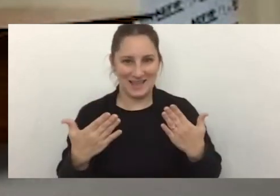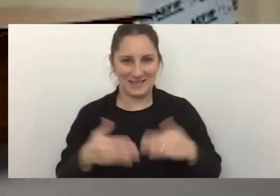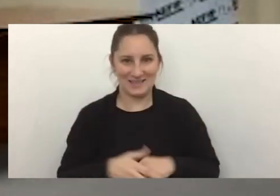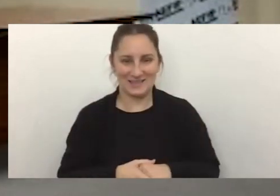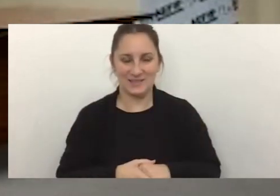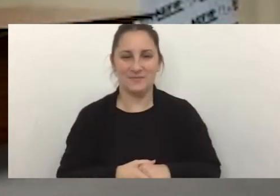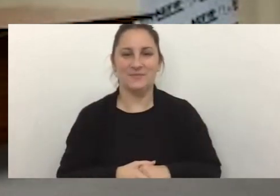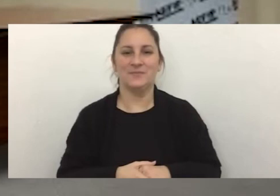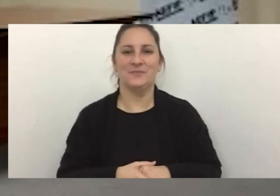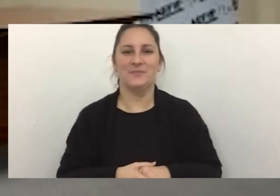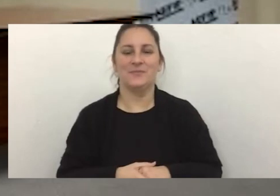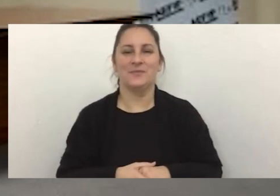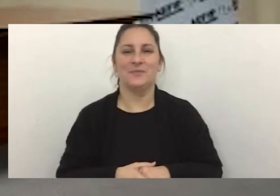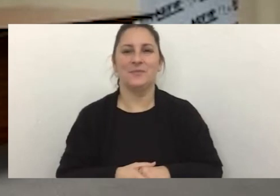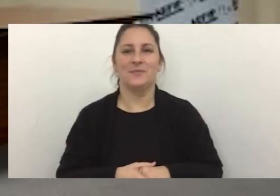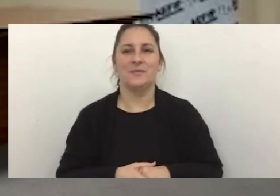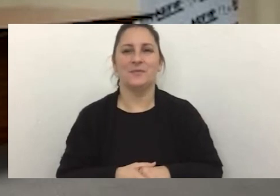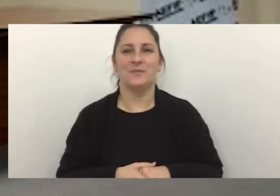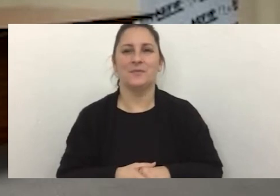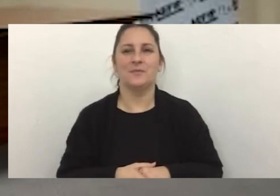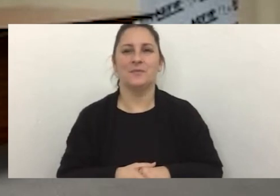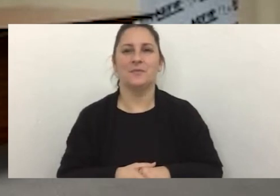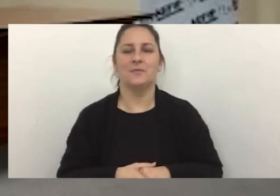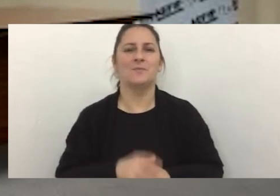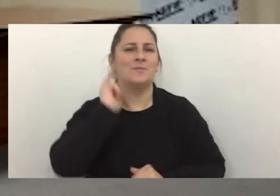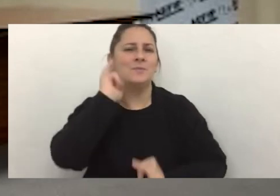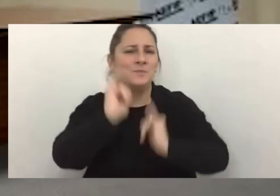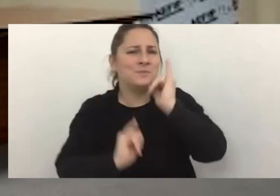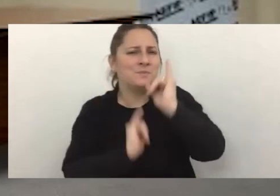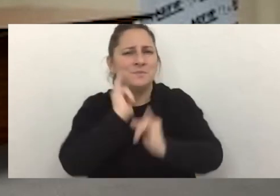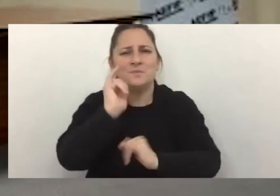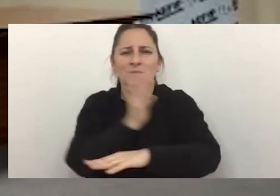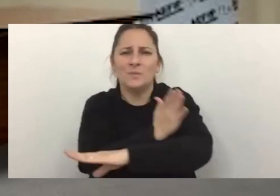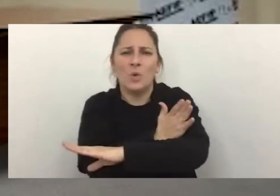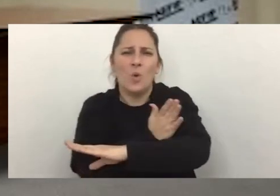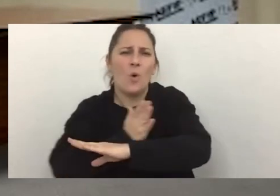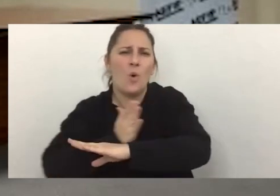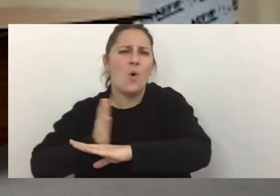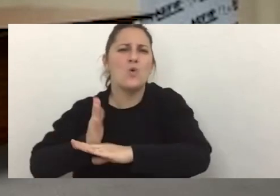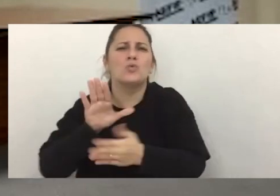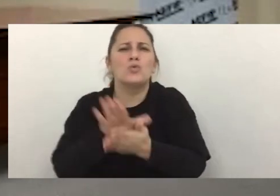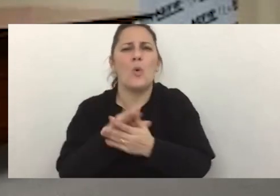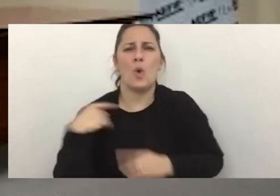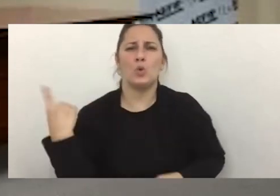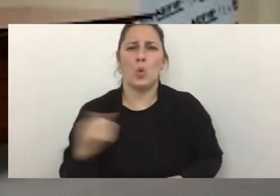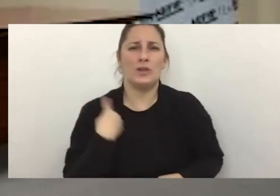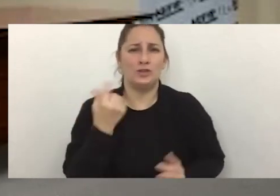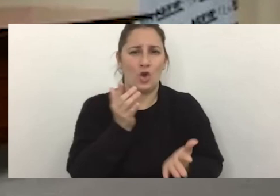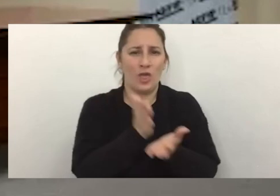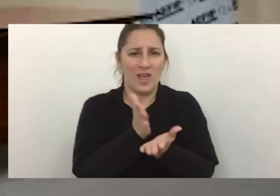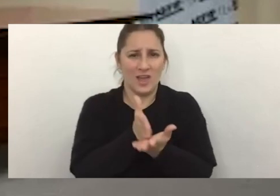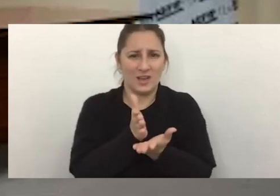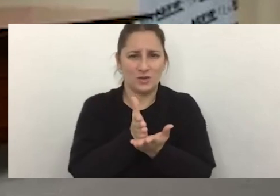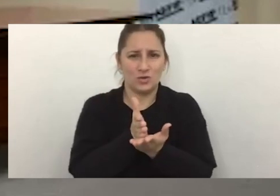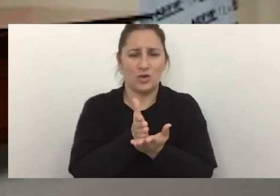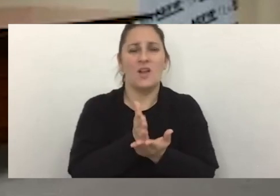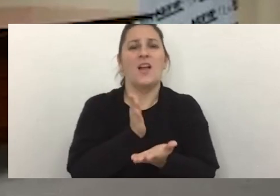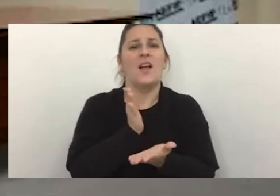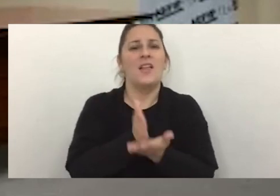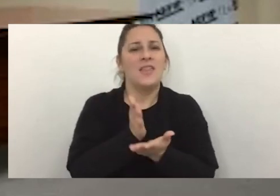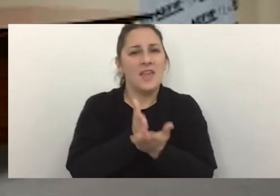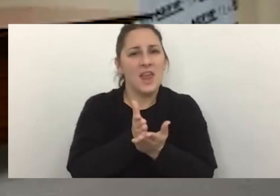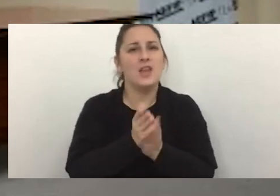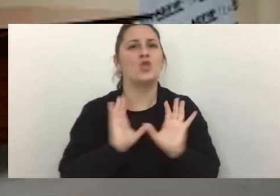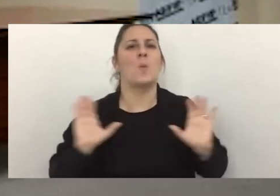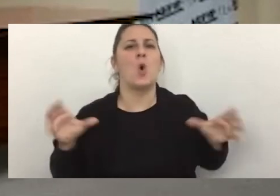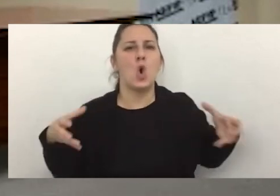nos interpelaste en todo lo que hace a nuestros derechos, a los derechos como comunidad y